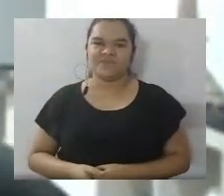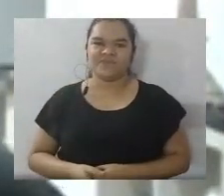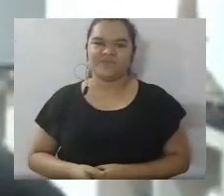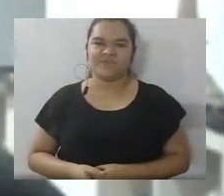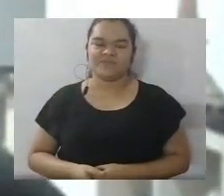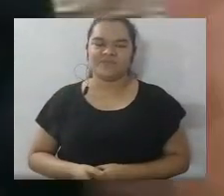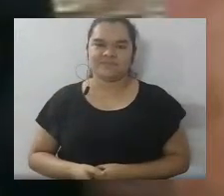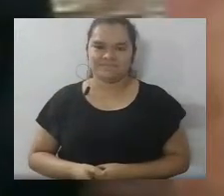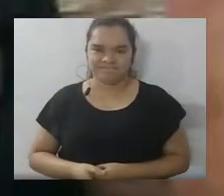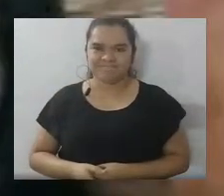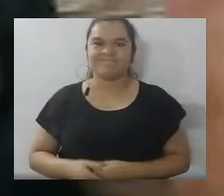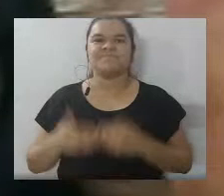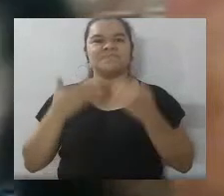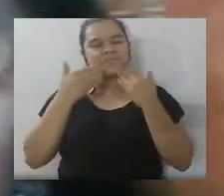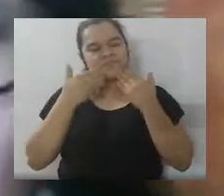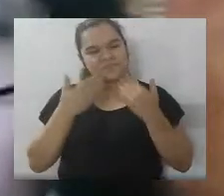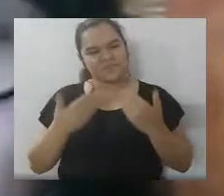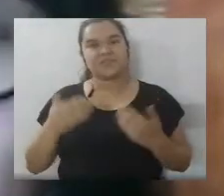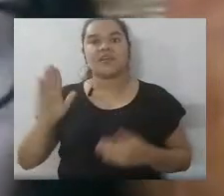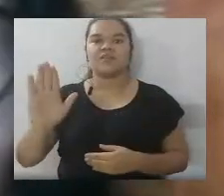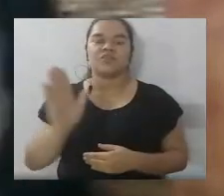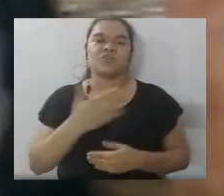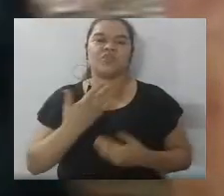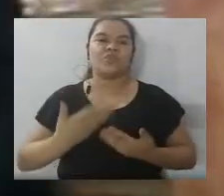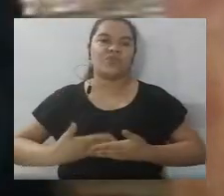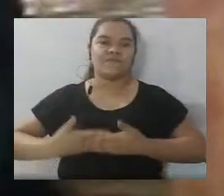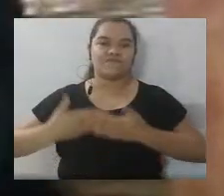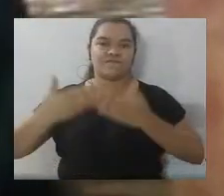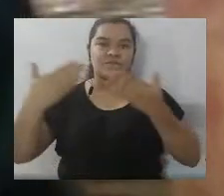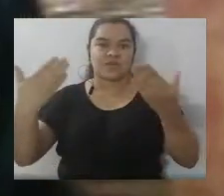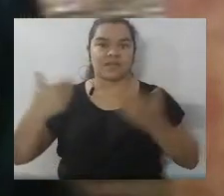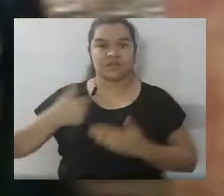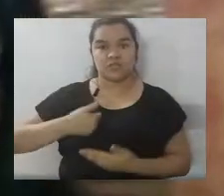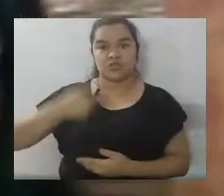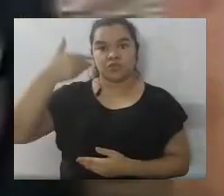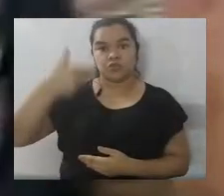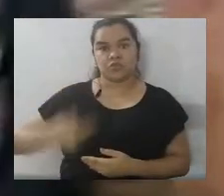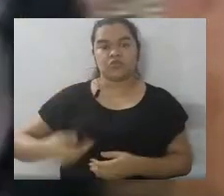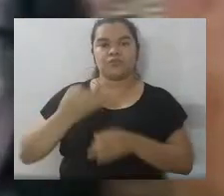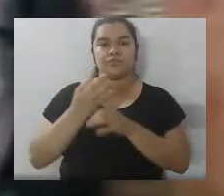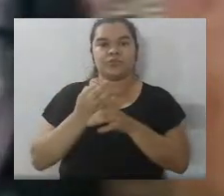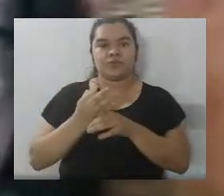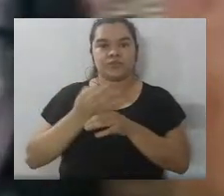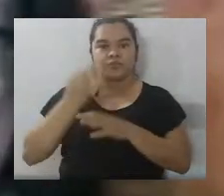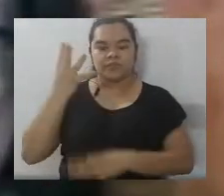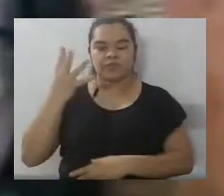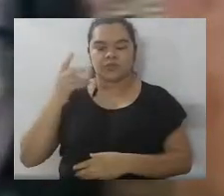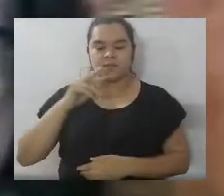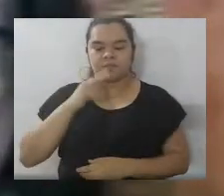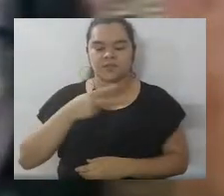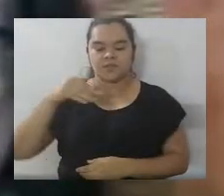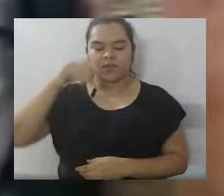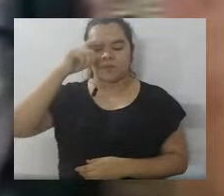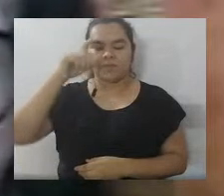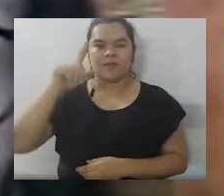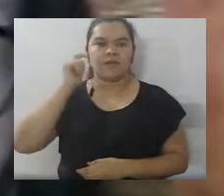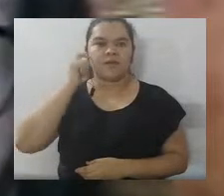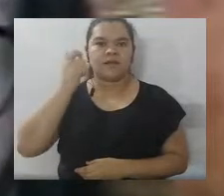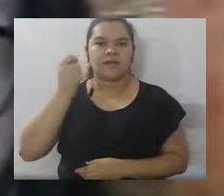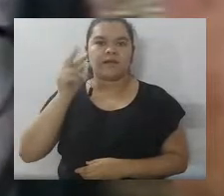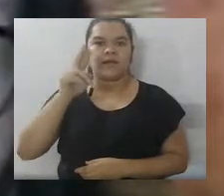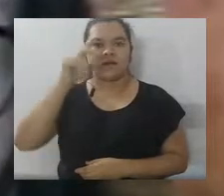Muchas gracias, Karina. Muy buenos días a todos. Yo soy la agrimensora Evangelina Melgarejo, egresada de